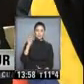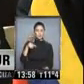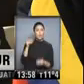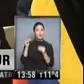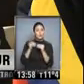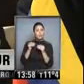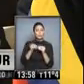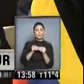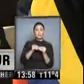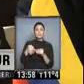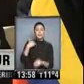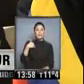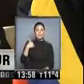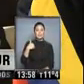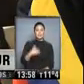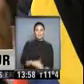compañera presidenta argentina,